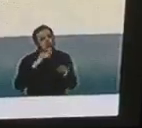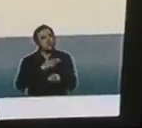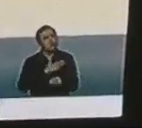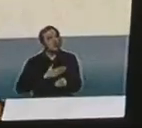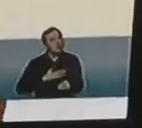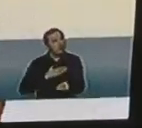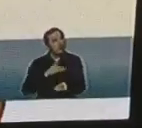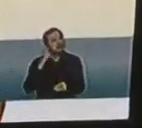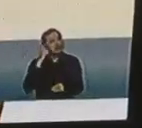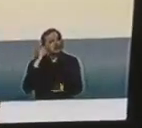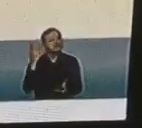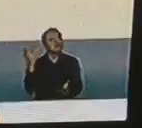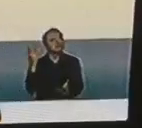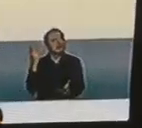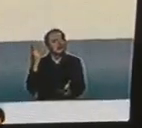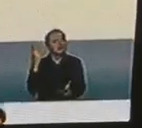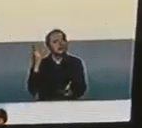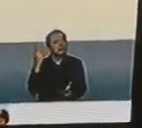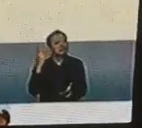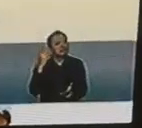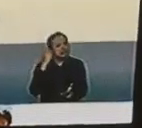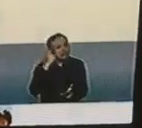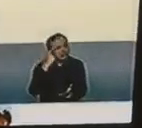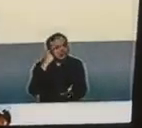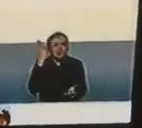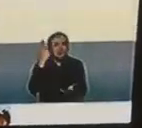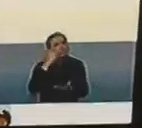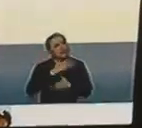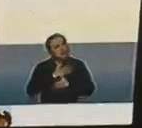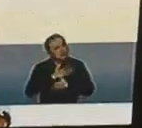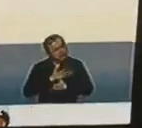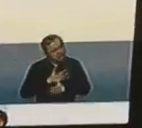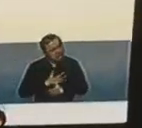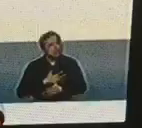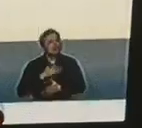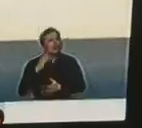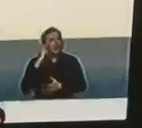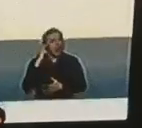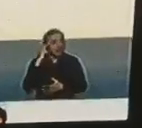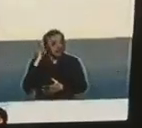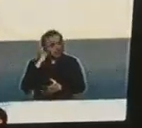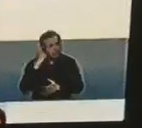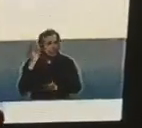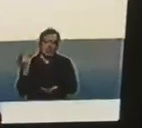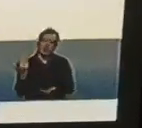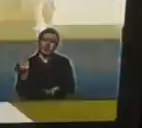a la calma y a usar el raciocinio.